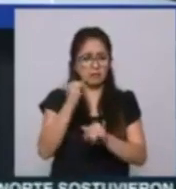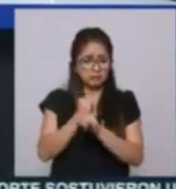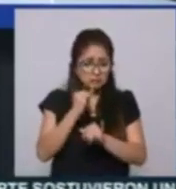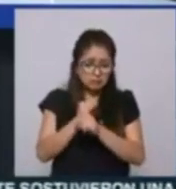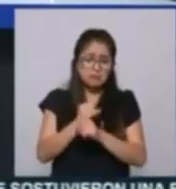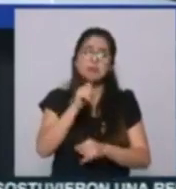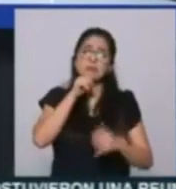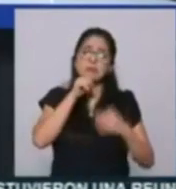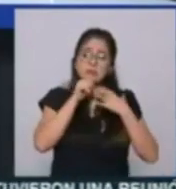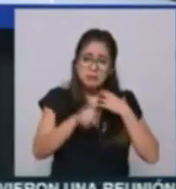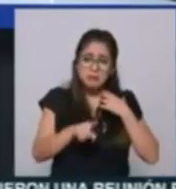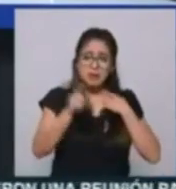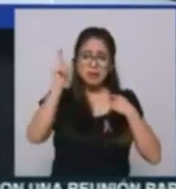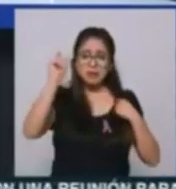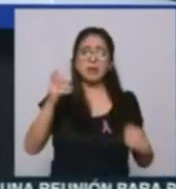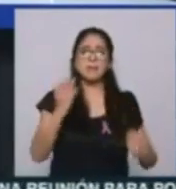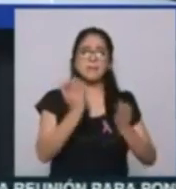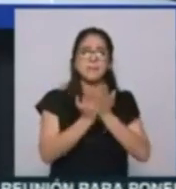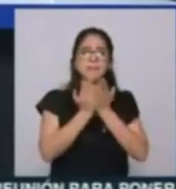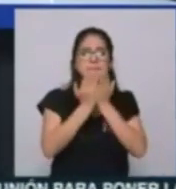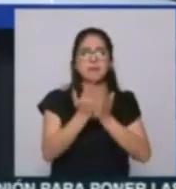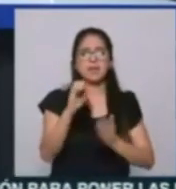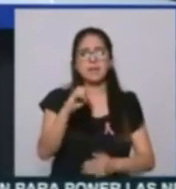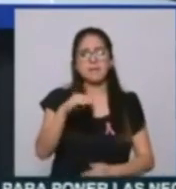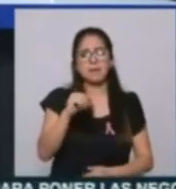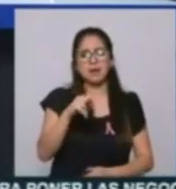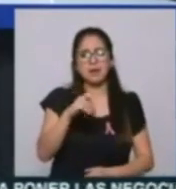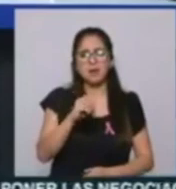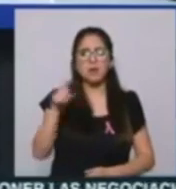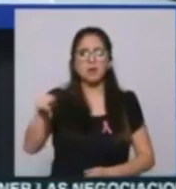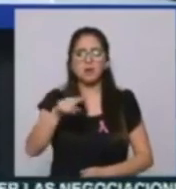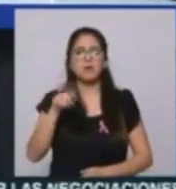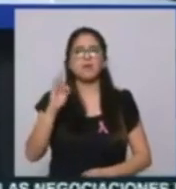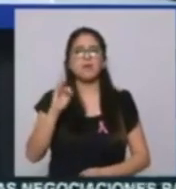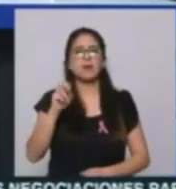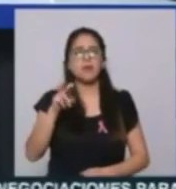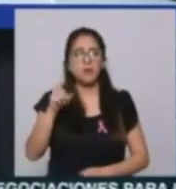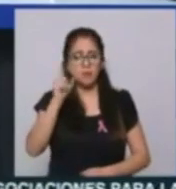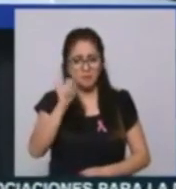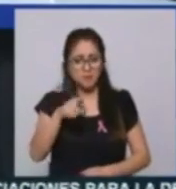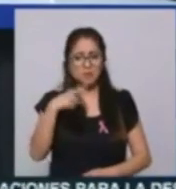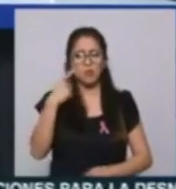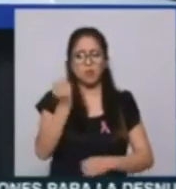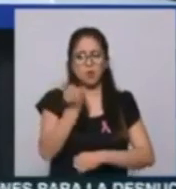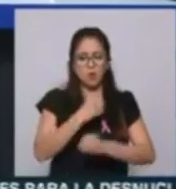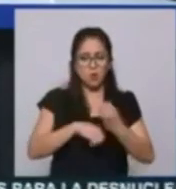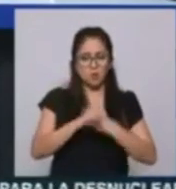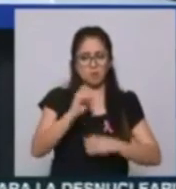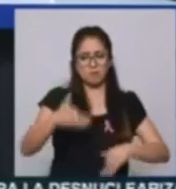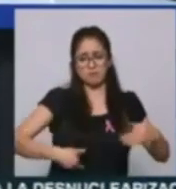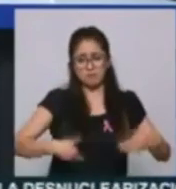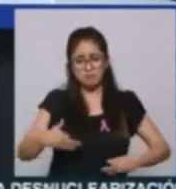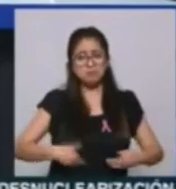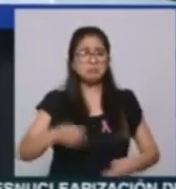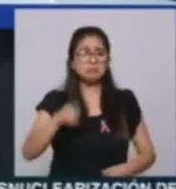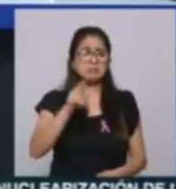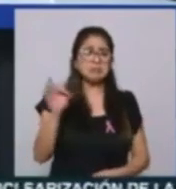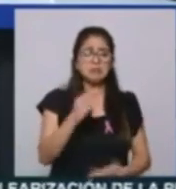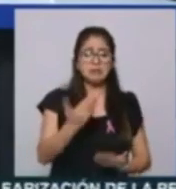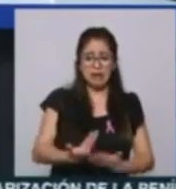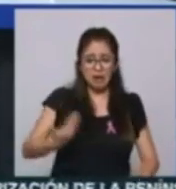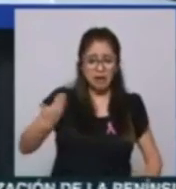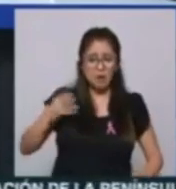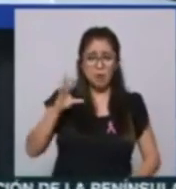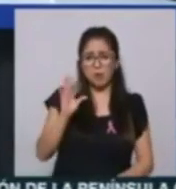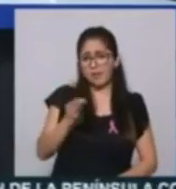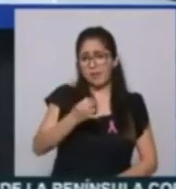y también... ¿En el embarcadero? En el embarcadero Fernando Zelada, que es donde se va a presentar la obra, y pueden llegar, no sé, unos 40